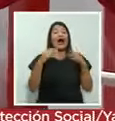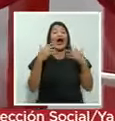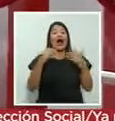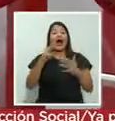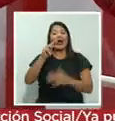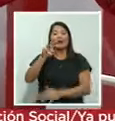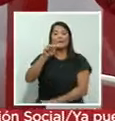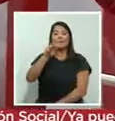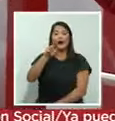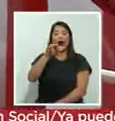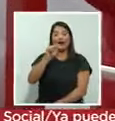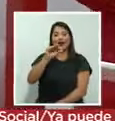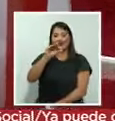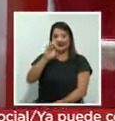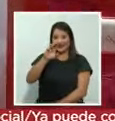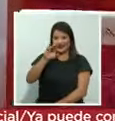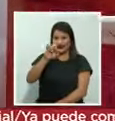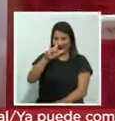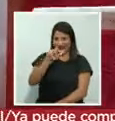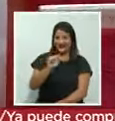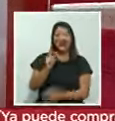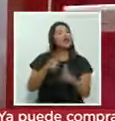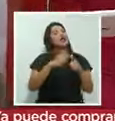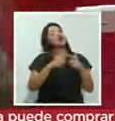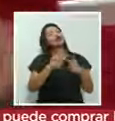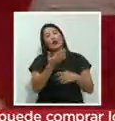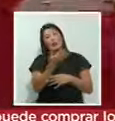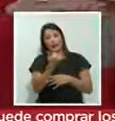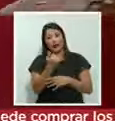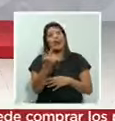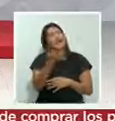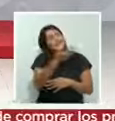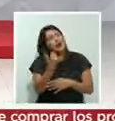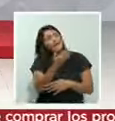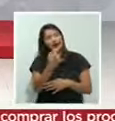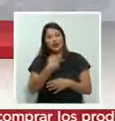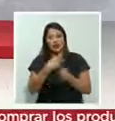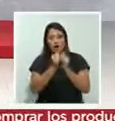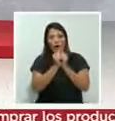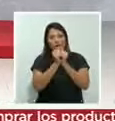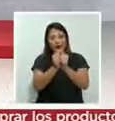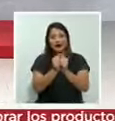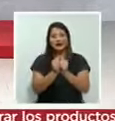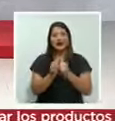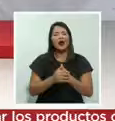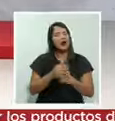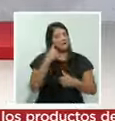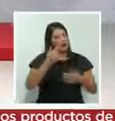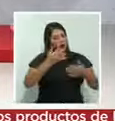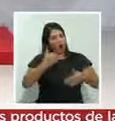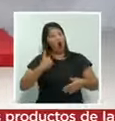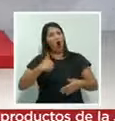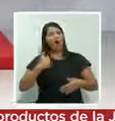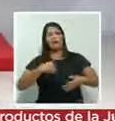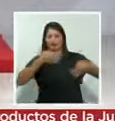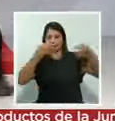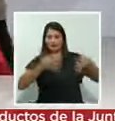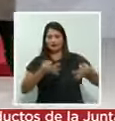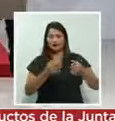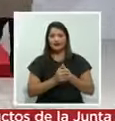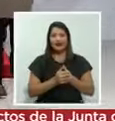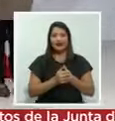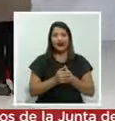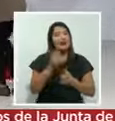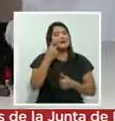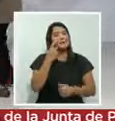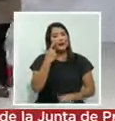claro. Cecilia. ¿Sí? Sí, sí. Vamos a caminar hacia la rueda. Aquí me la voy a traer. Caballero. Ay, ay, ve aquí, dé